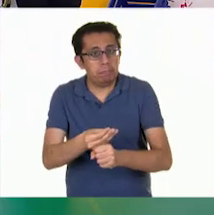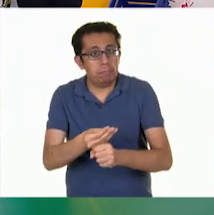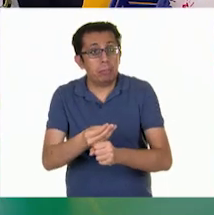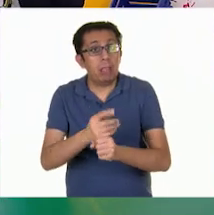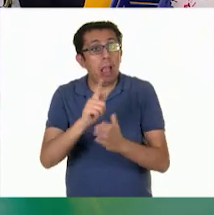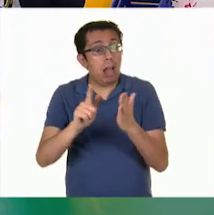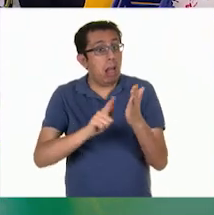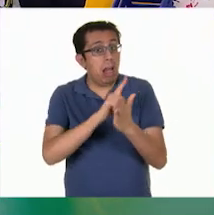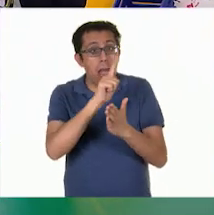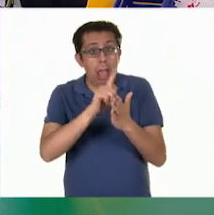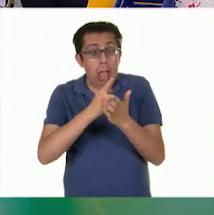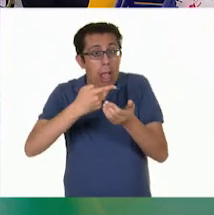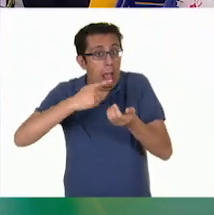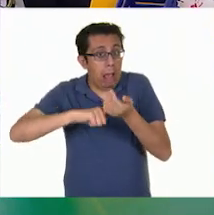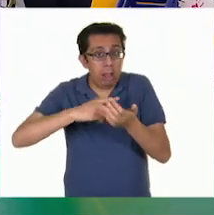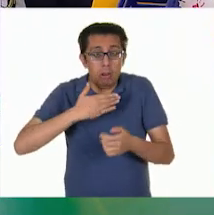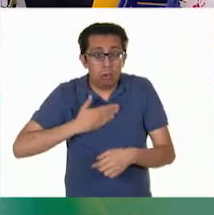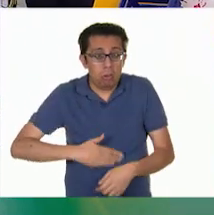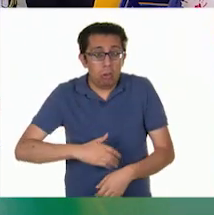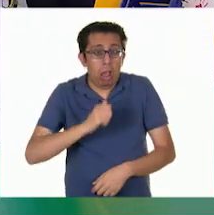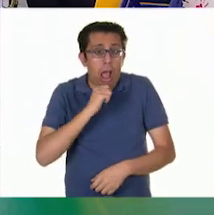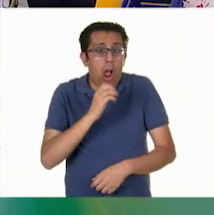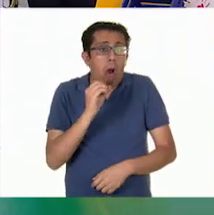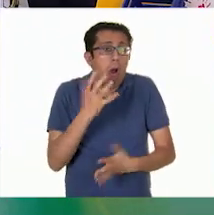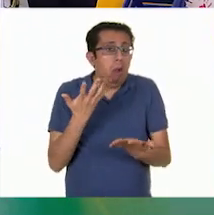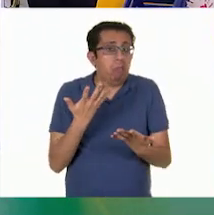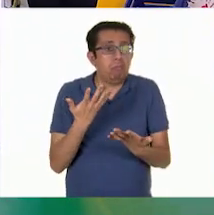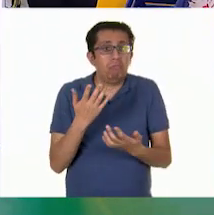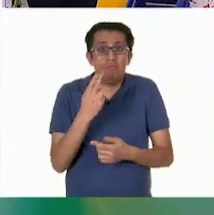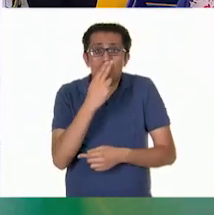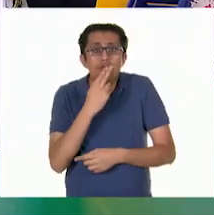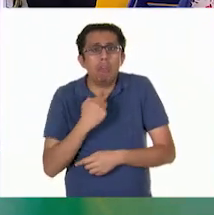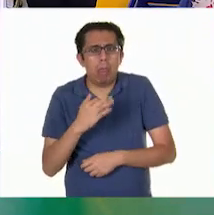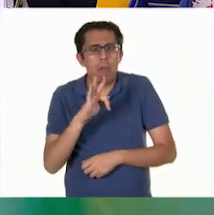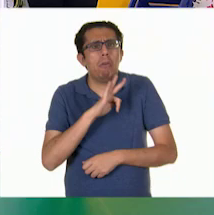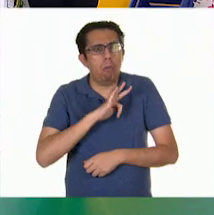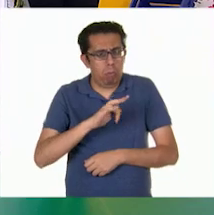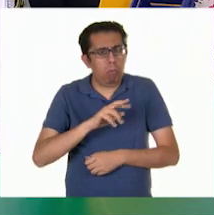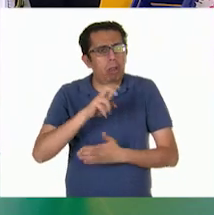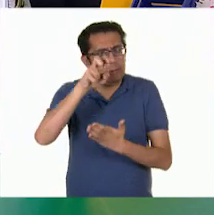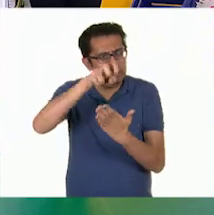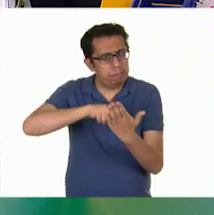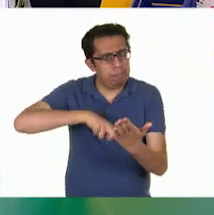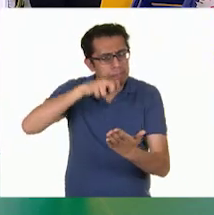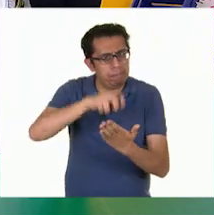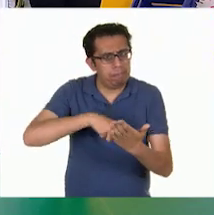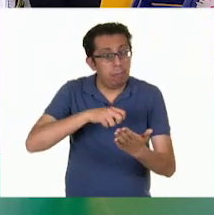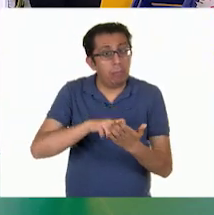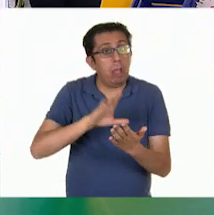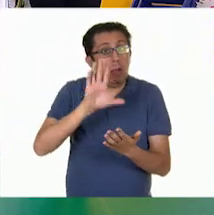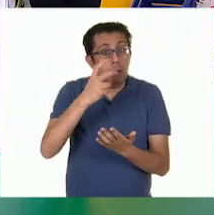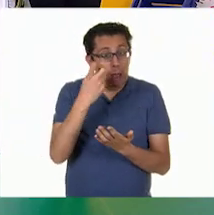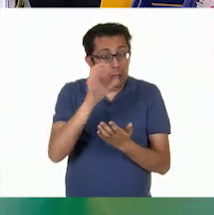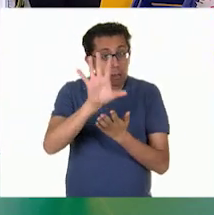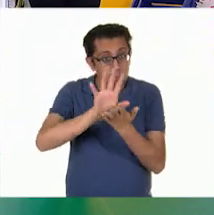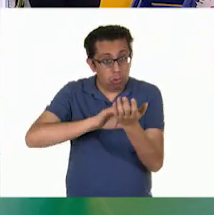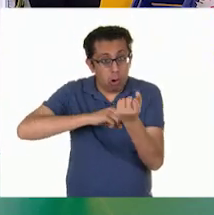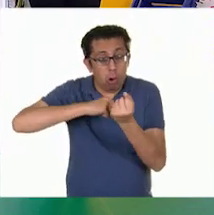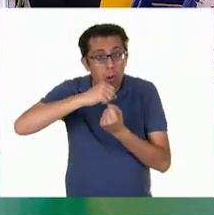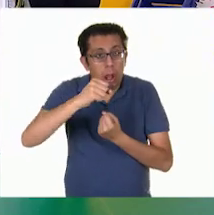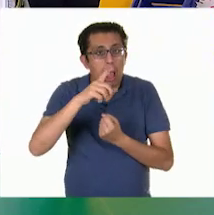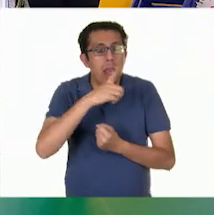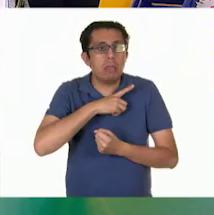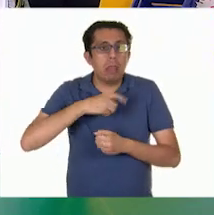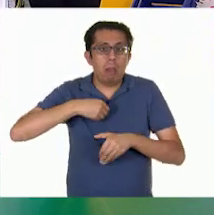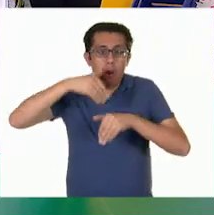contra de la justicia o es obsoleta, se puede modificar. Por eso ahora nuestra Constitución y nuestras leyes se deben ceñir a los derechos